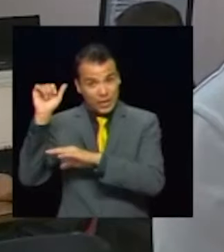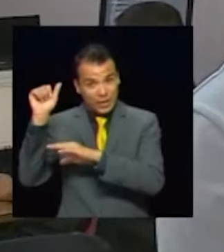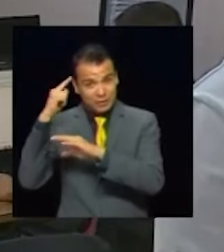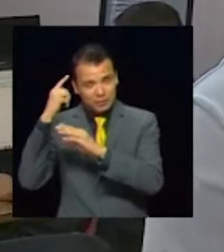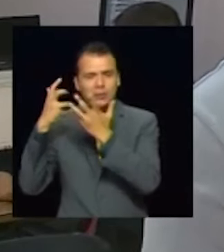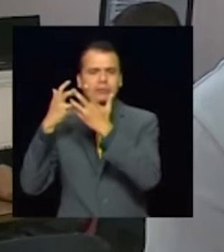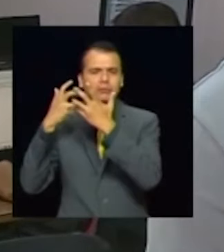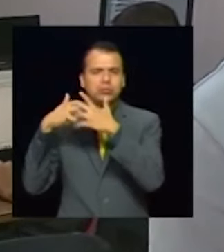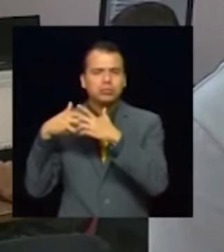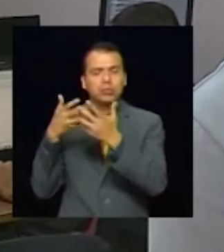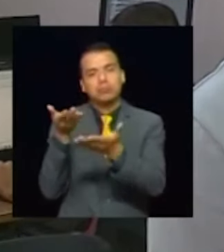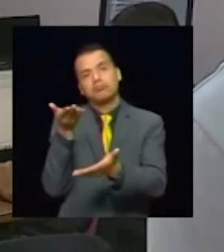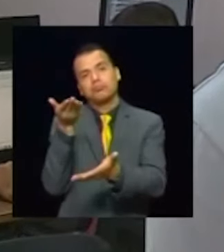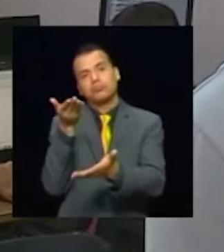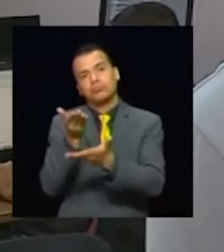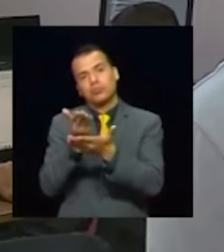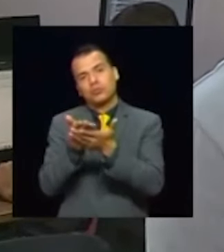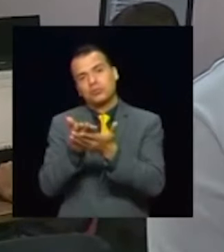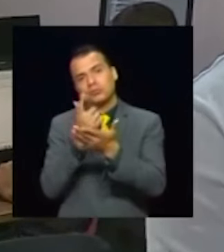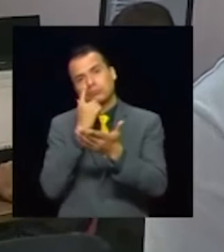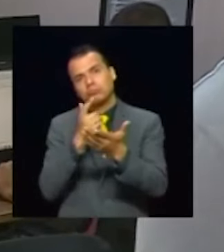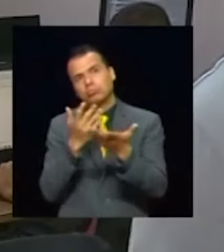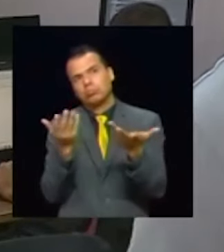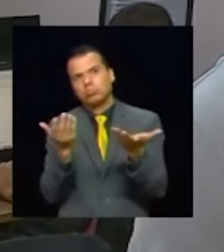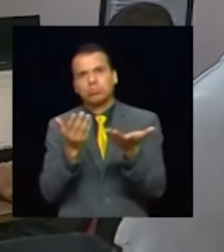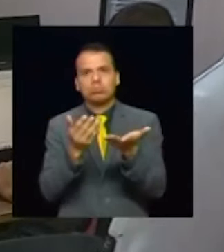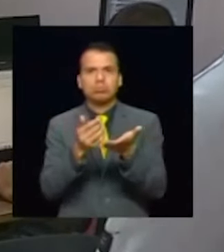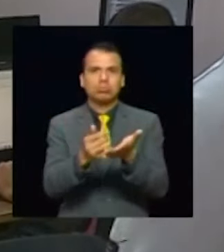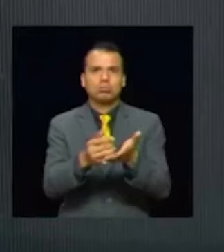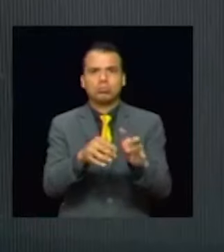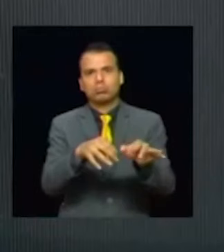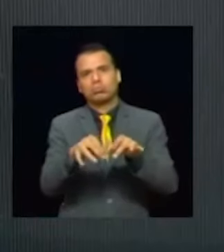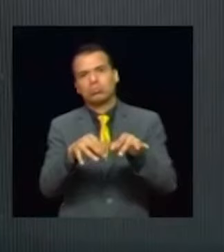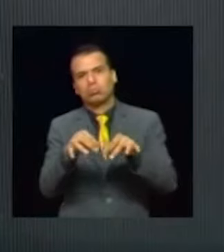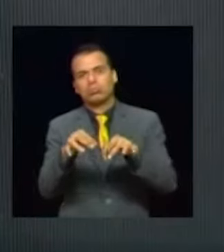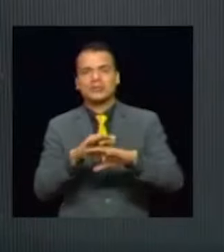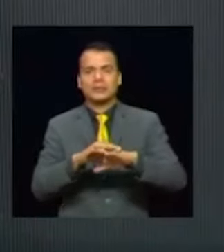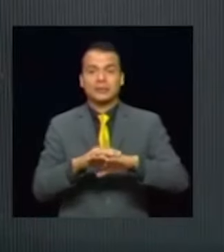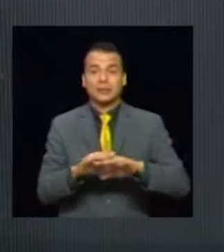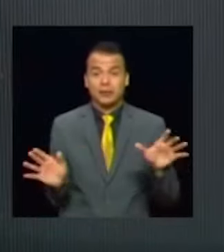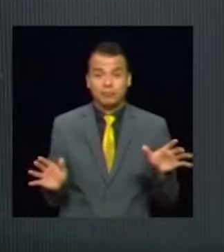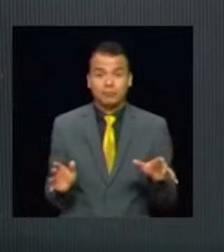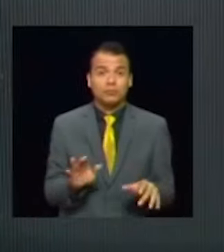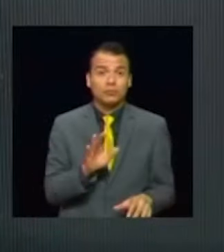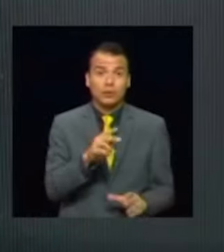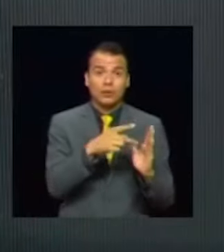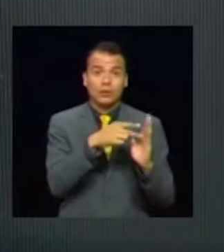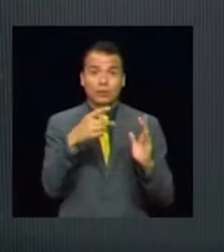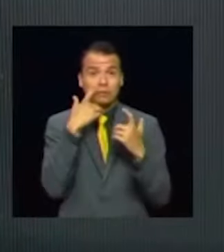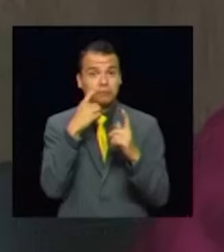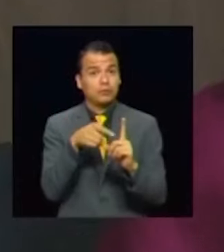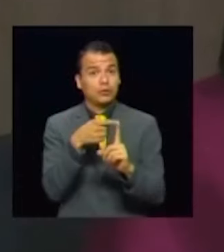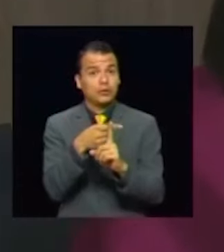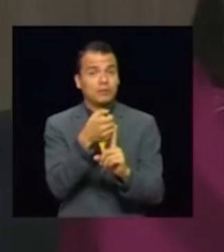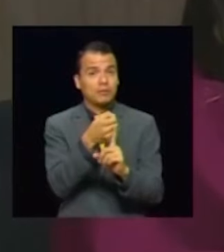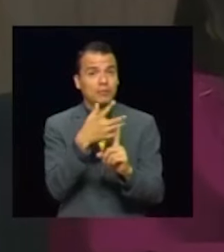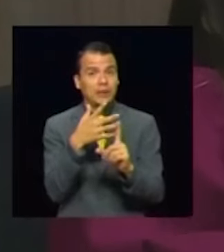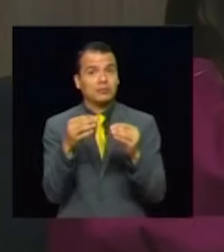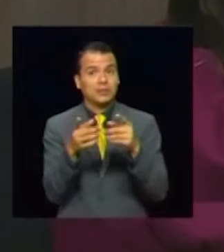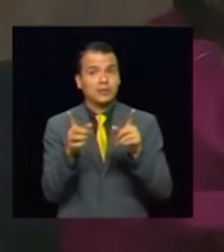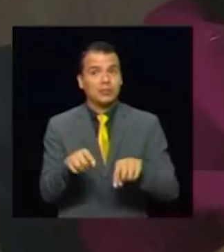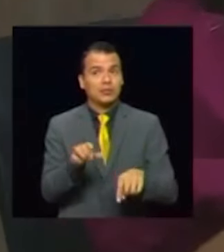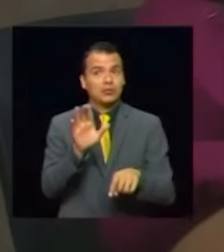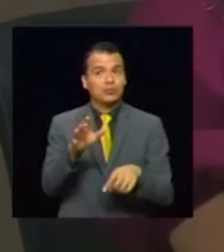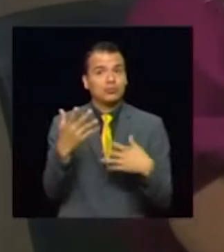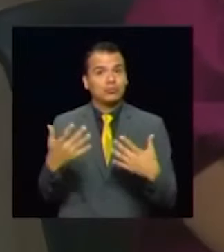un asistente IA que pueda ayudarte a mejorar en tu empresa. Además de su impacto tecnológico, esta empresa también contribuye